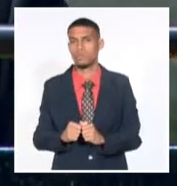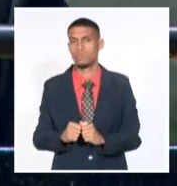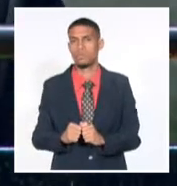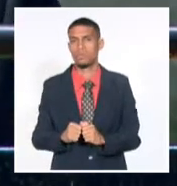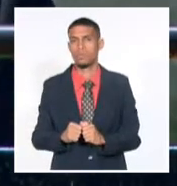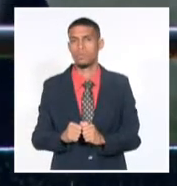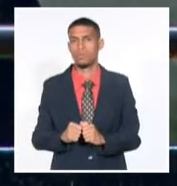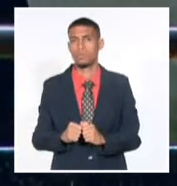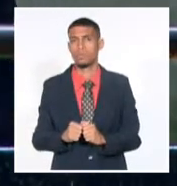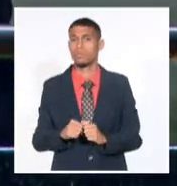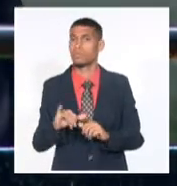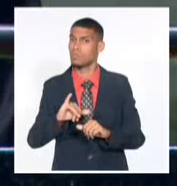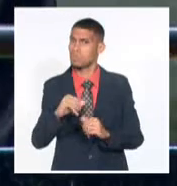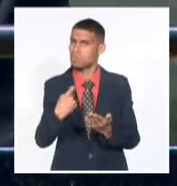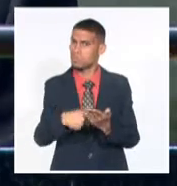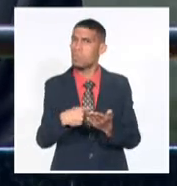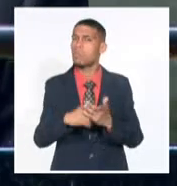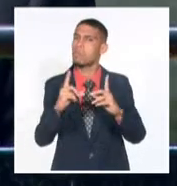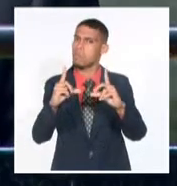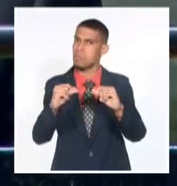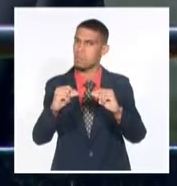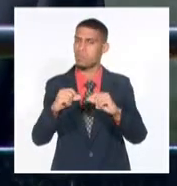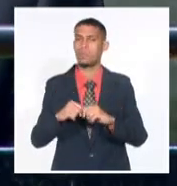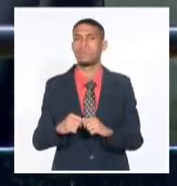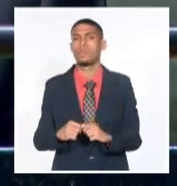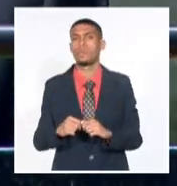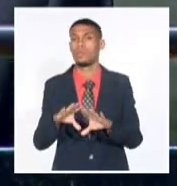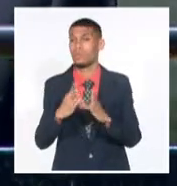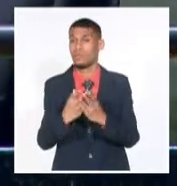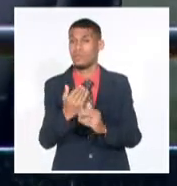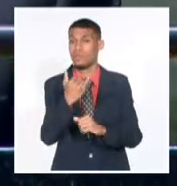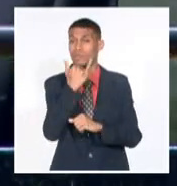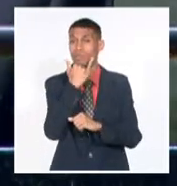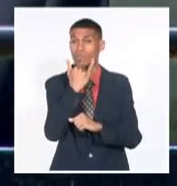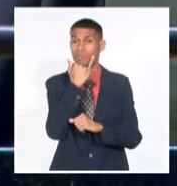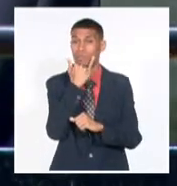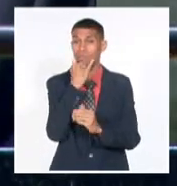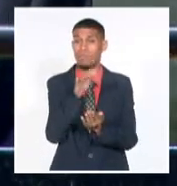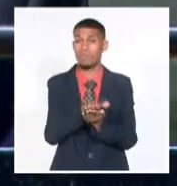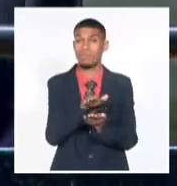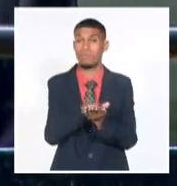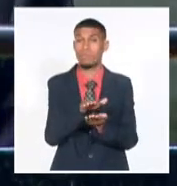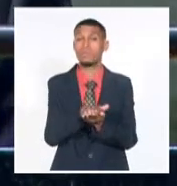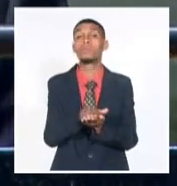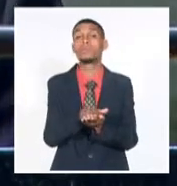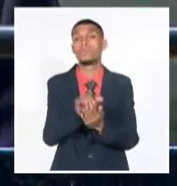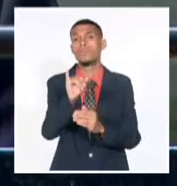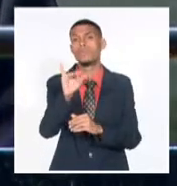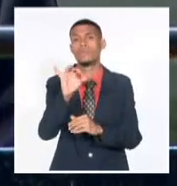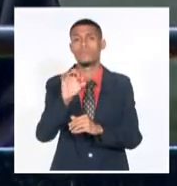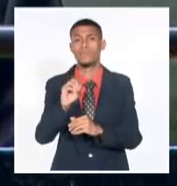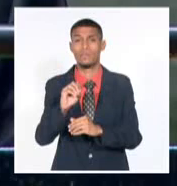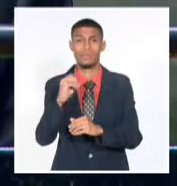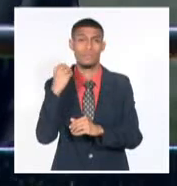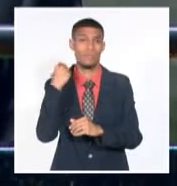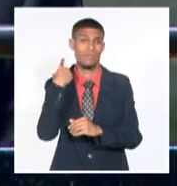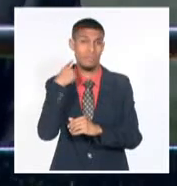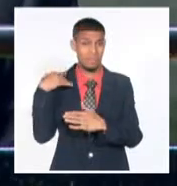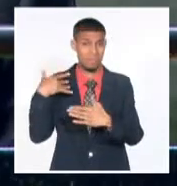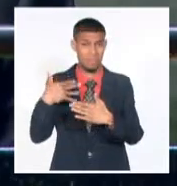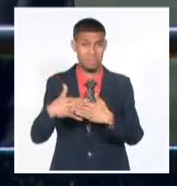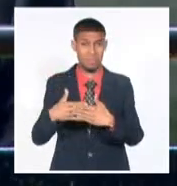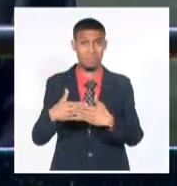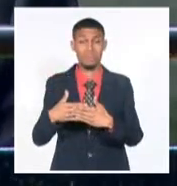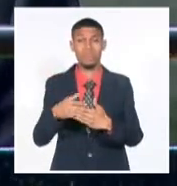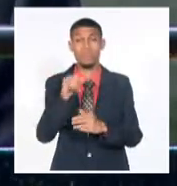precios corrientes, los efectos acumulados en más de 60 años superan los